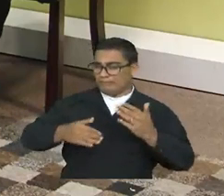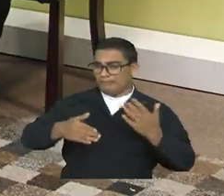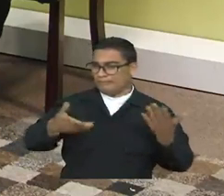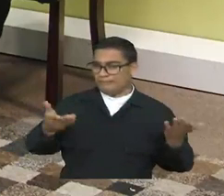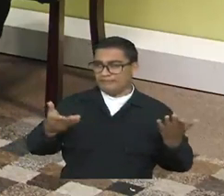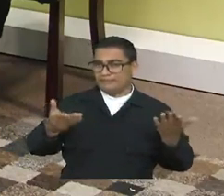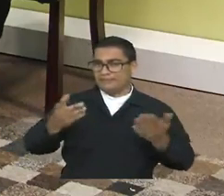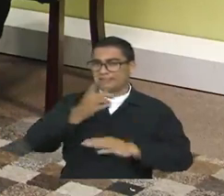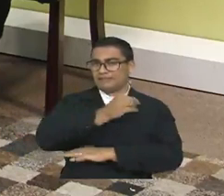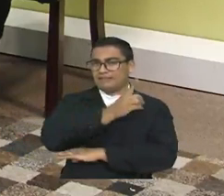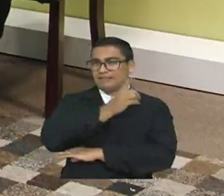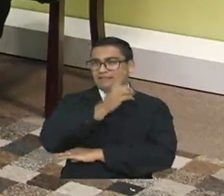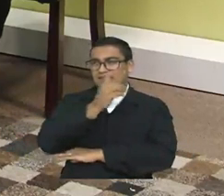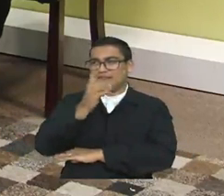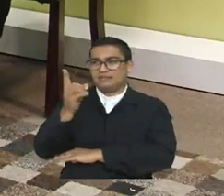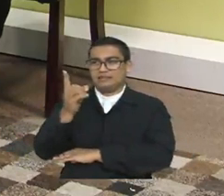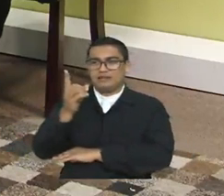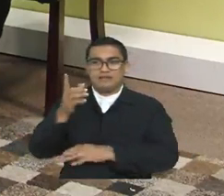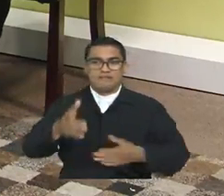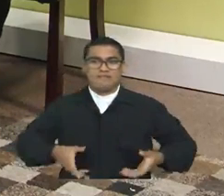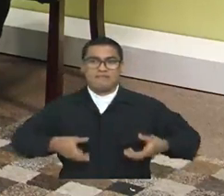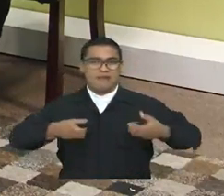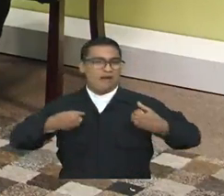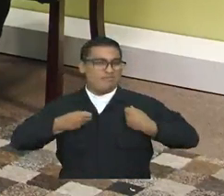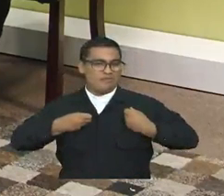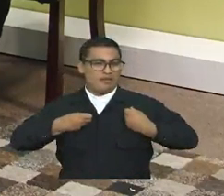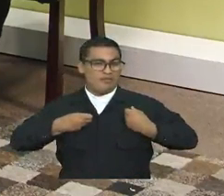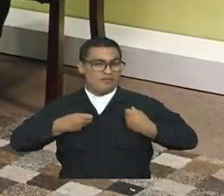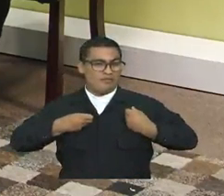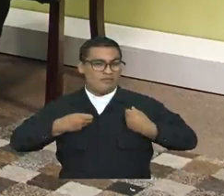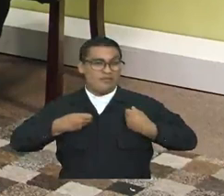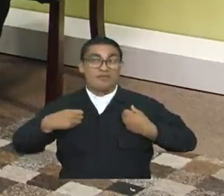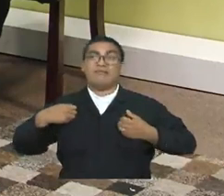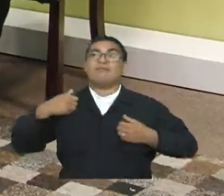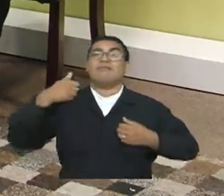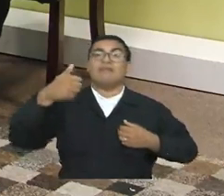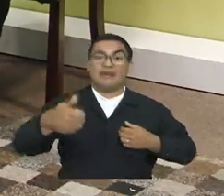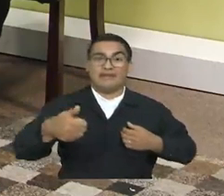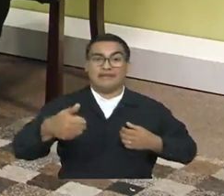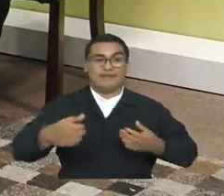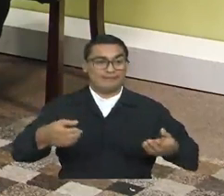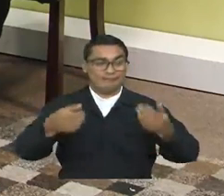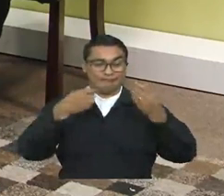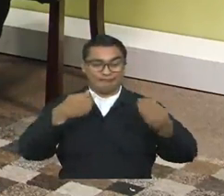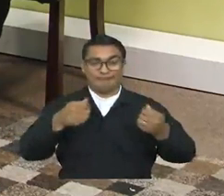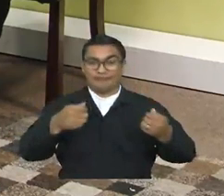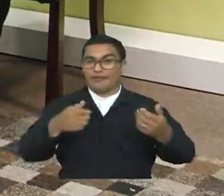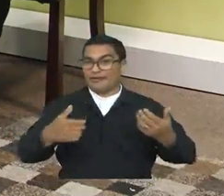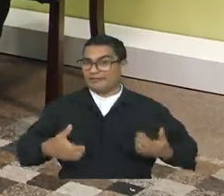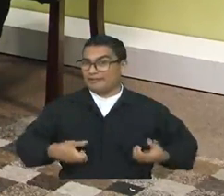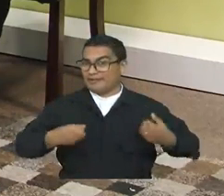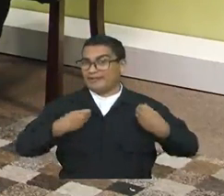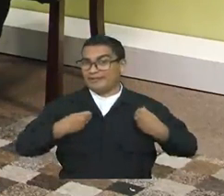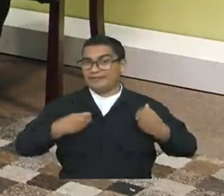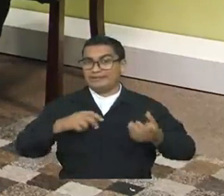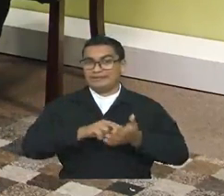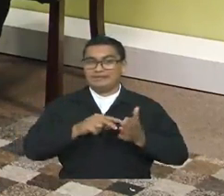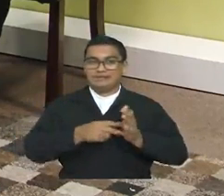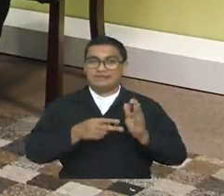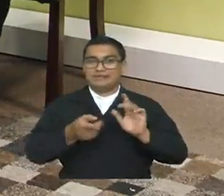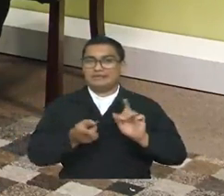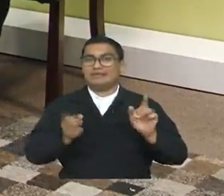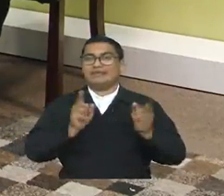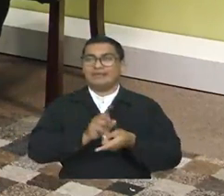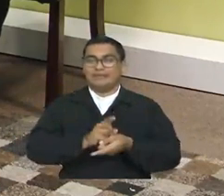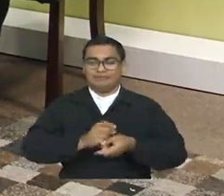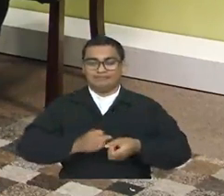te pusiste unos leggings que no pesa nada y al día siguiente te pusiste un blue jean que era grueso, va a haber una modificación en tu